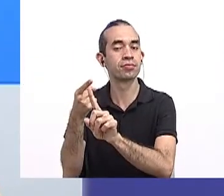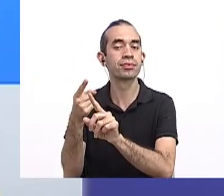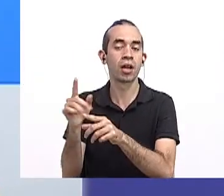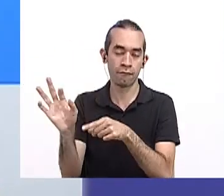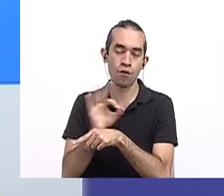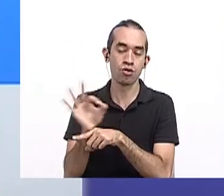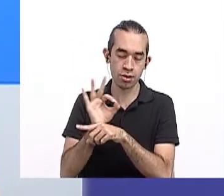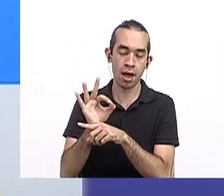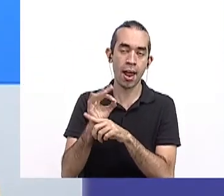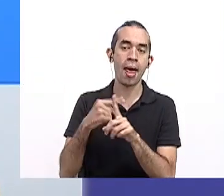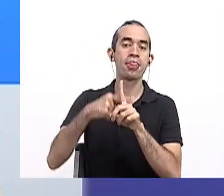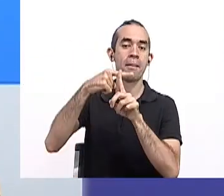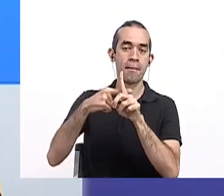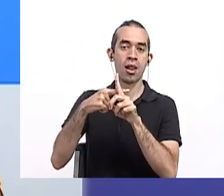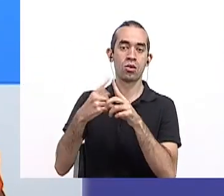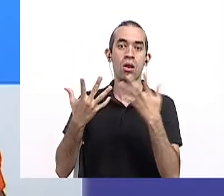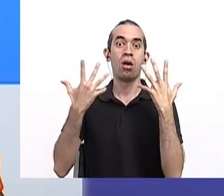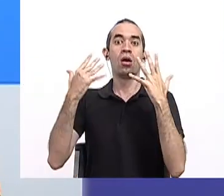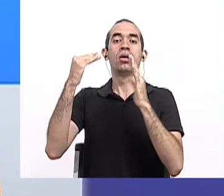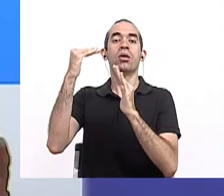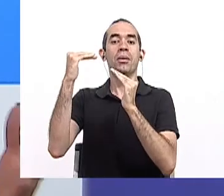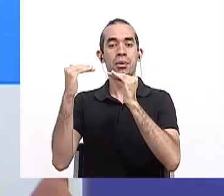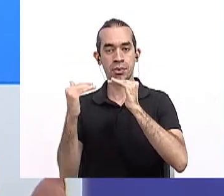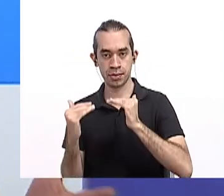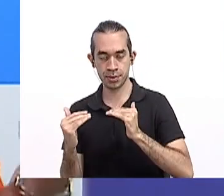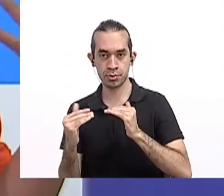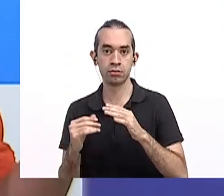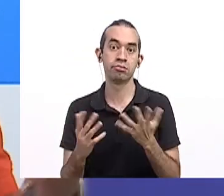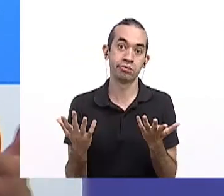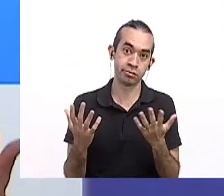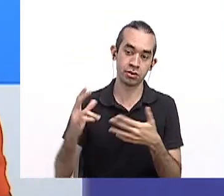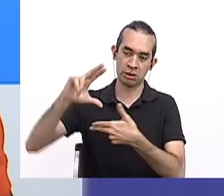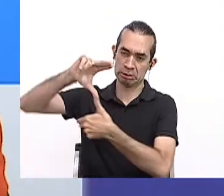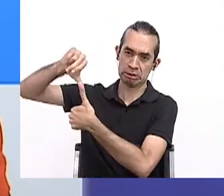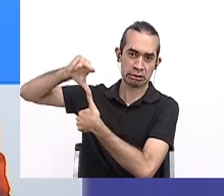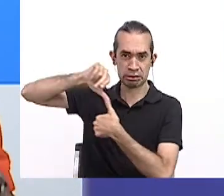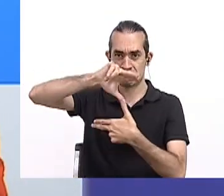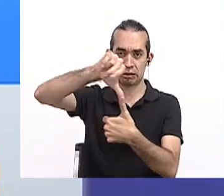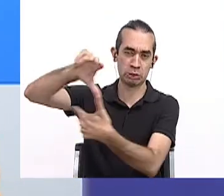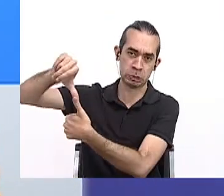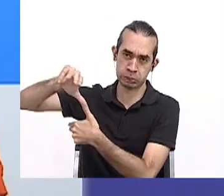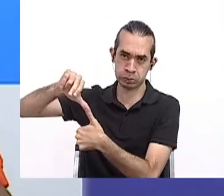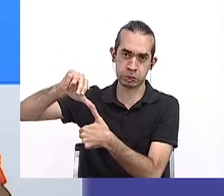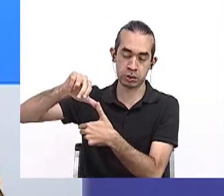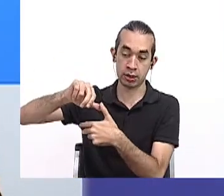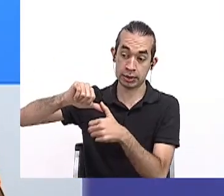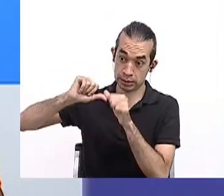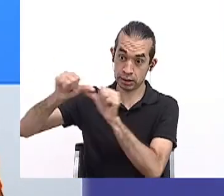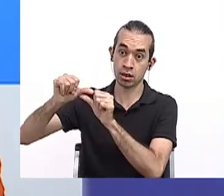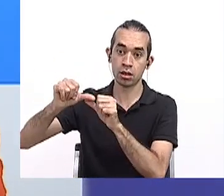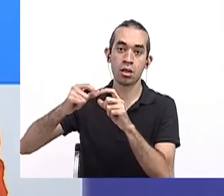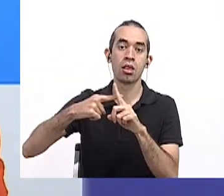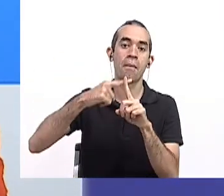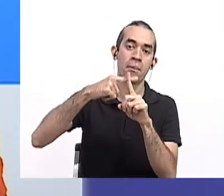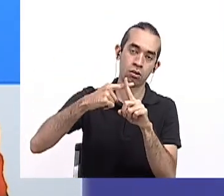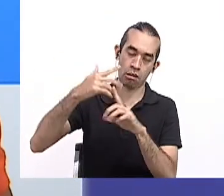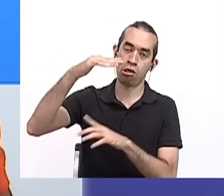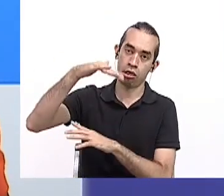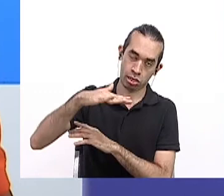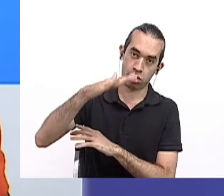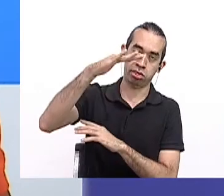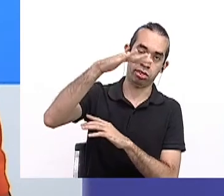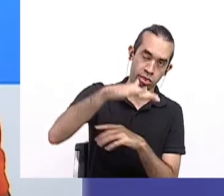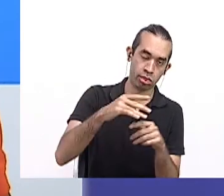temperatura del planeta imaginen que aunque ellos hagan su trabajo igual la temperatura tiene un pequeño desequilibrio